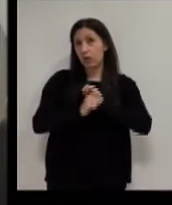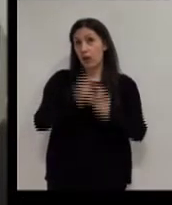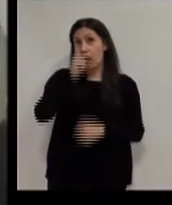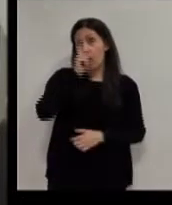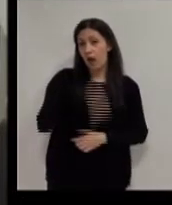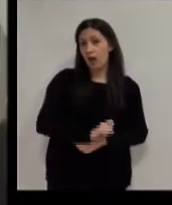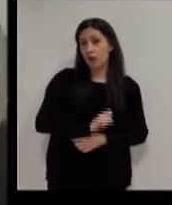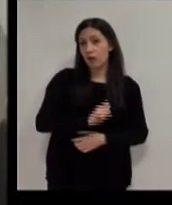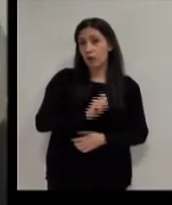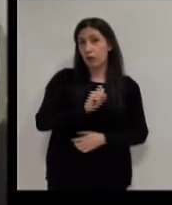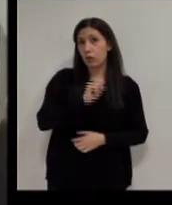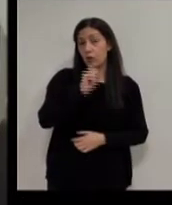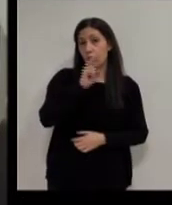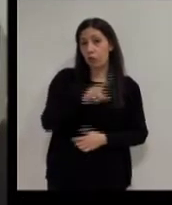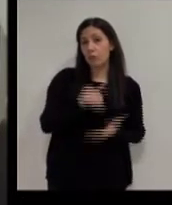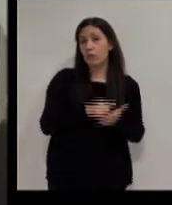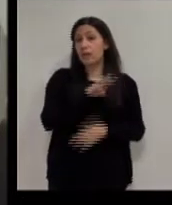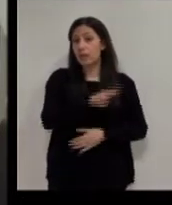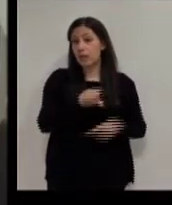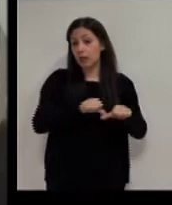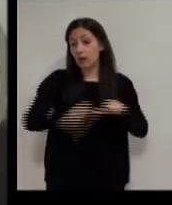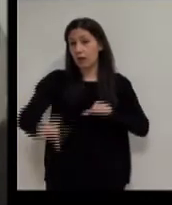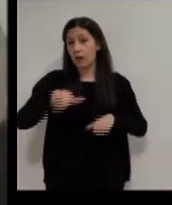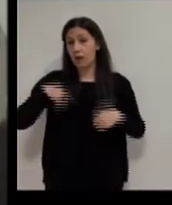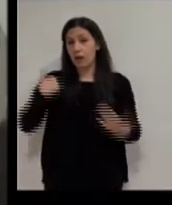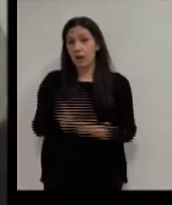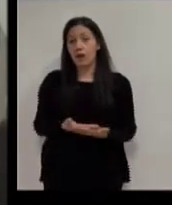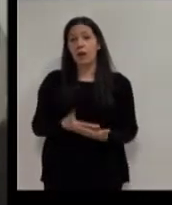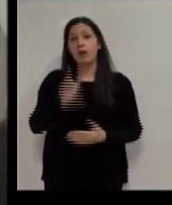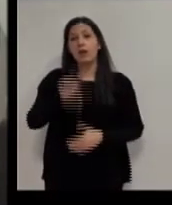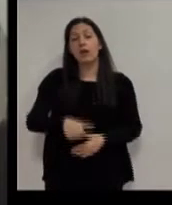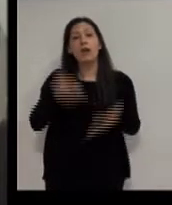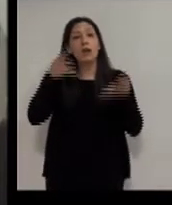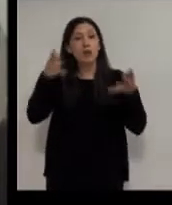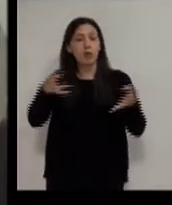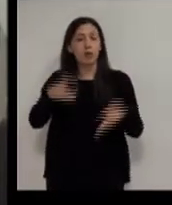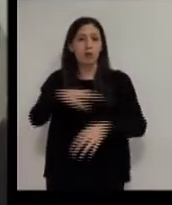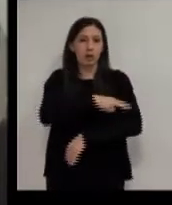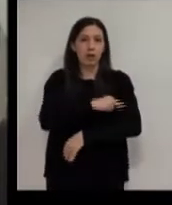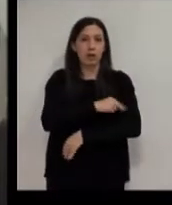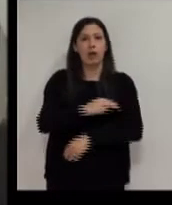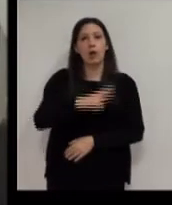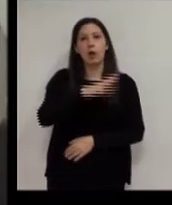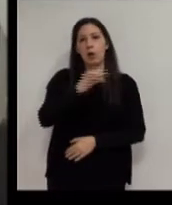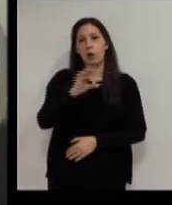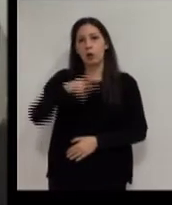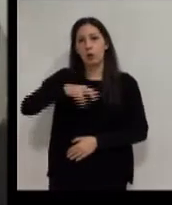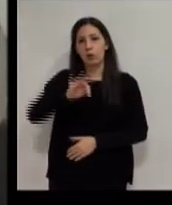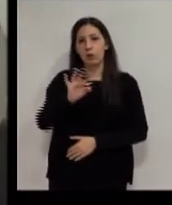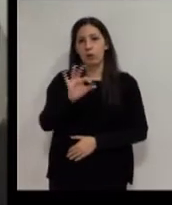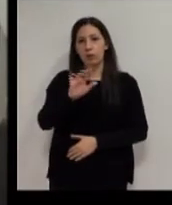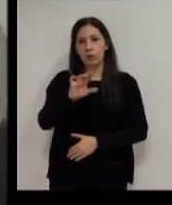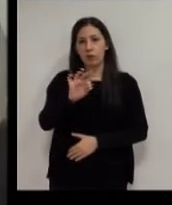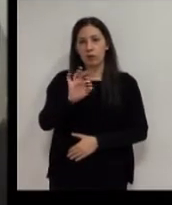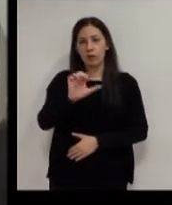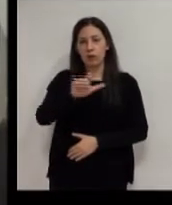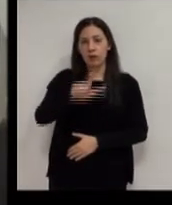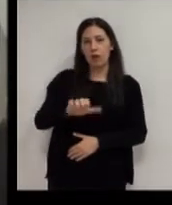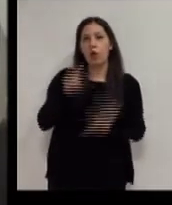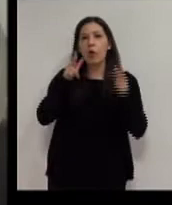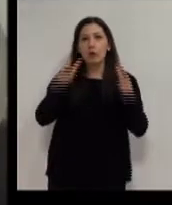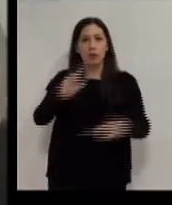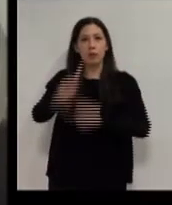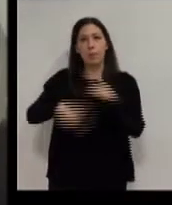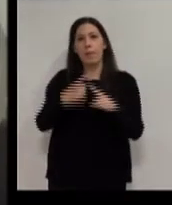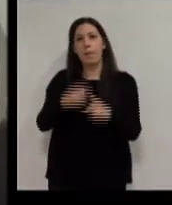año 2003 es el consejero delegado de Conforter Hoteles y Viajes 2000, con lo cual es un